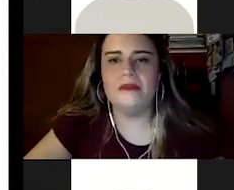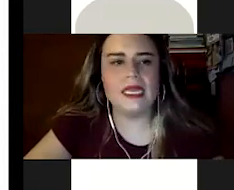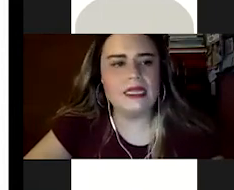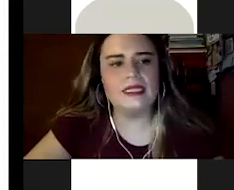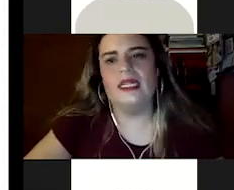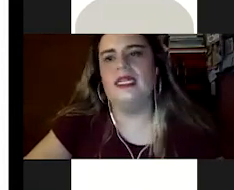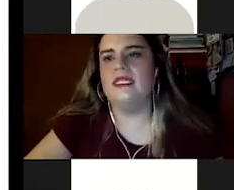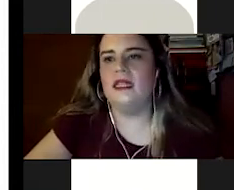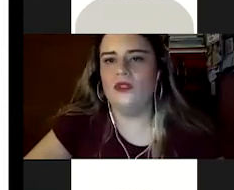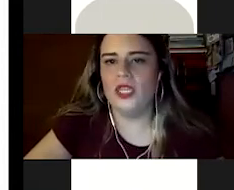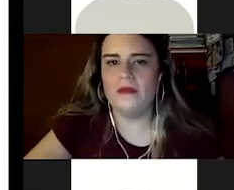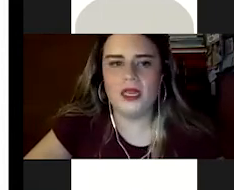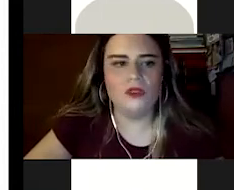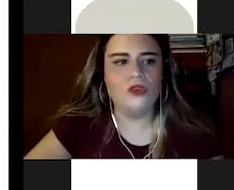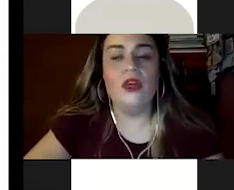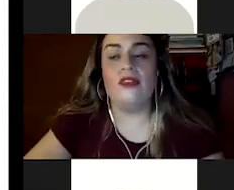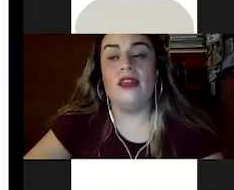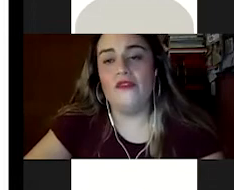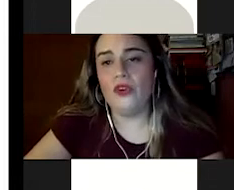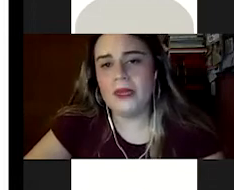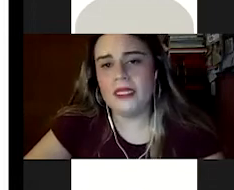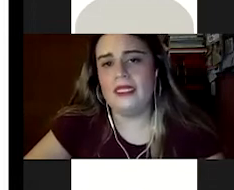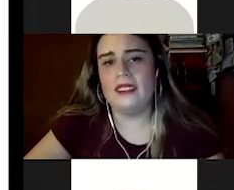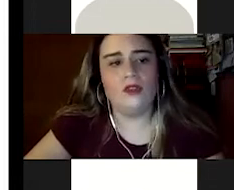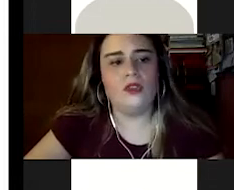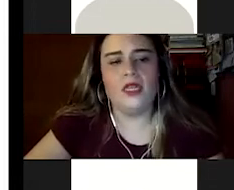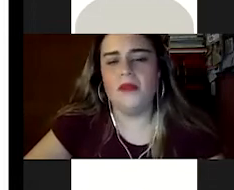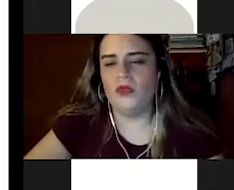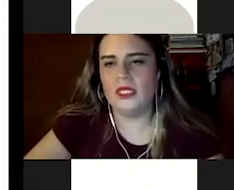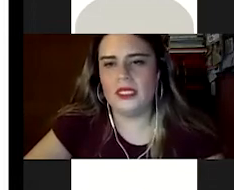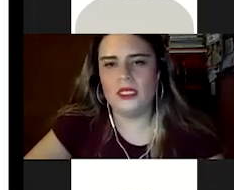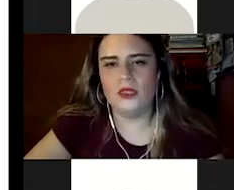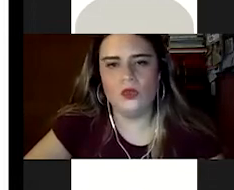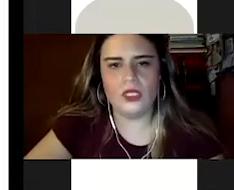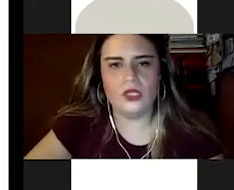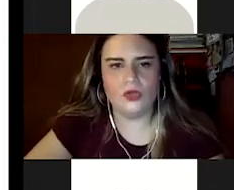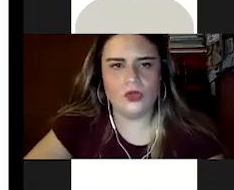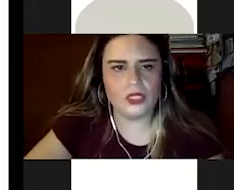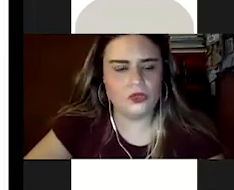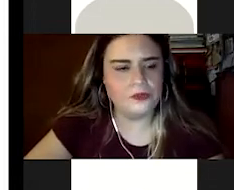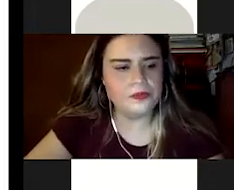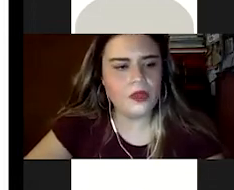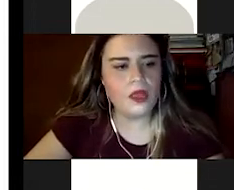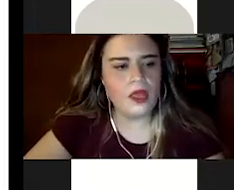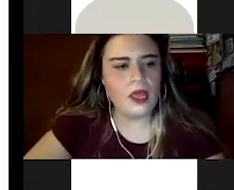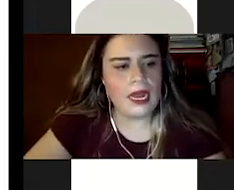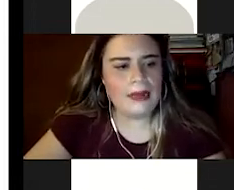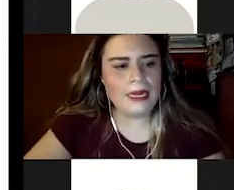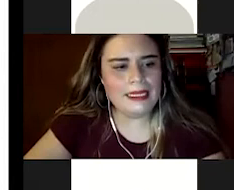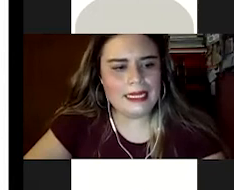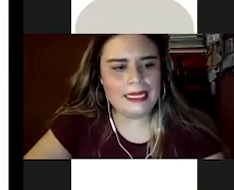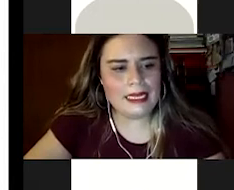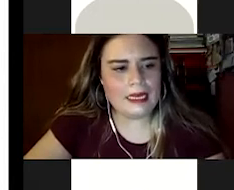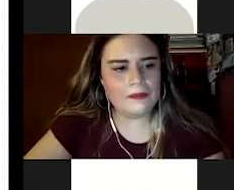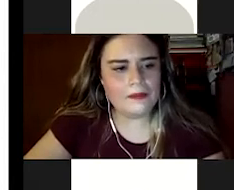están vigentes, quién le está dando seguimiento, de qué forma se le está dando seguimiento y si está siendo útil todo esto. La